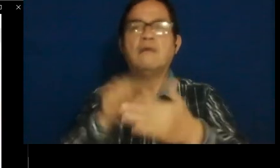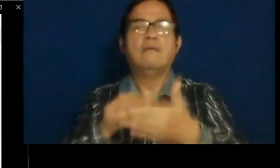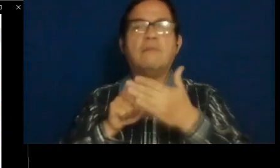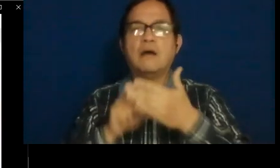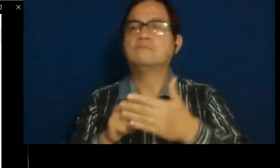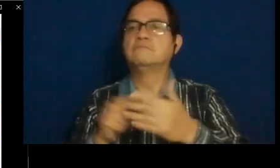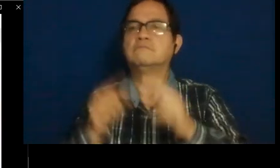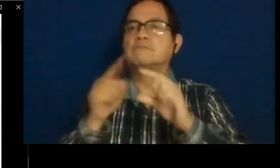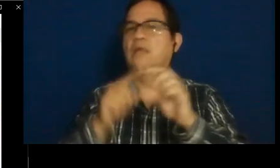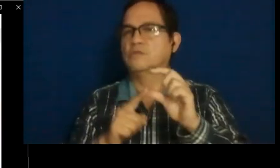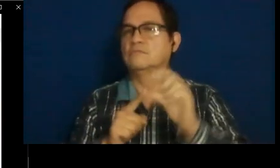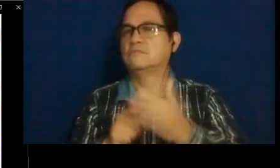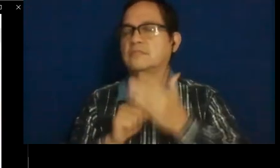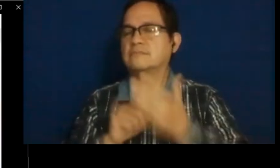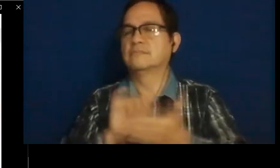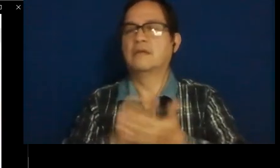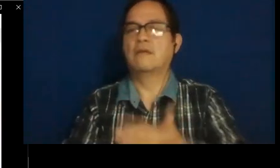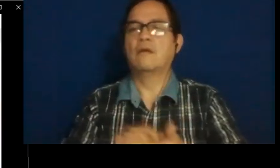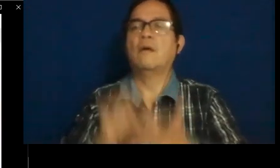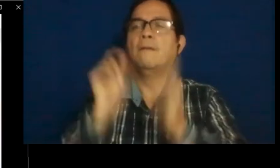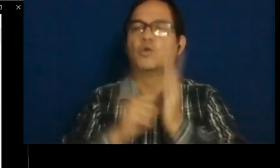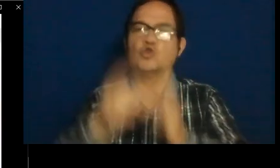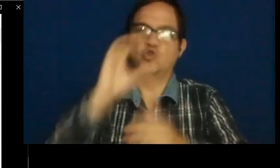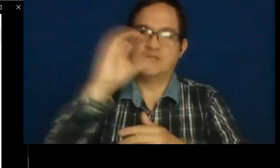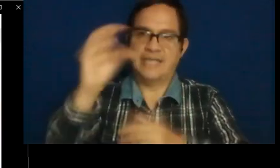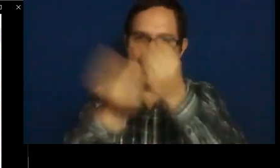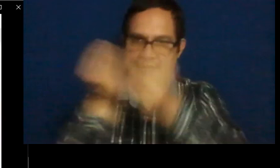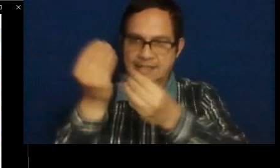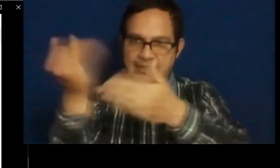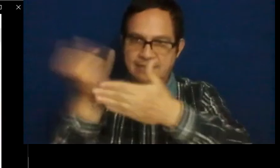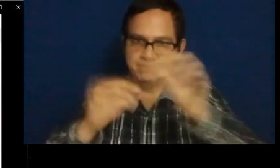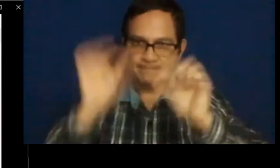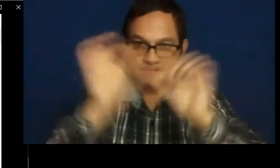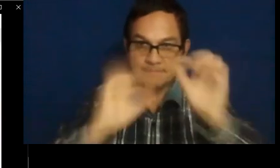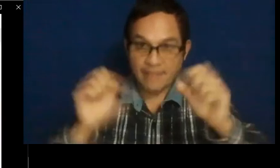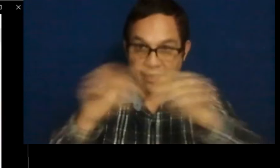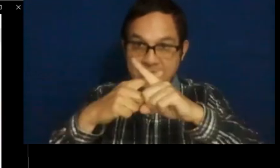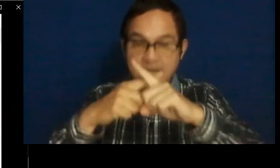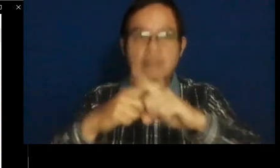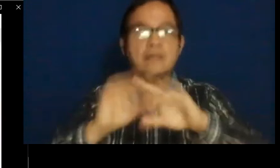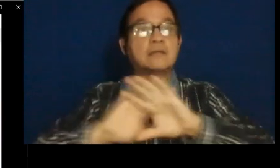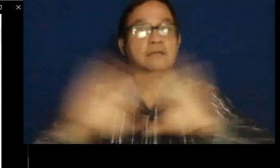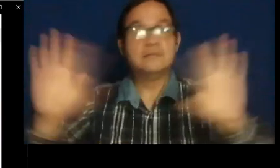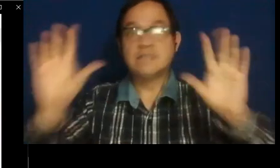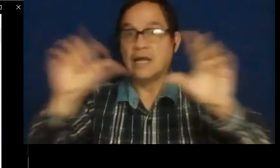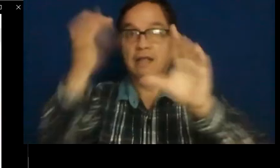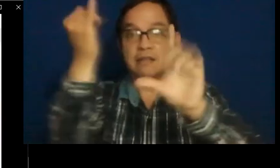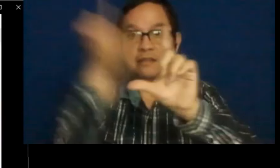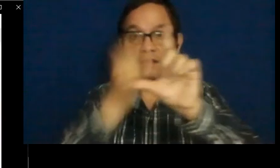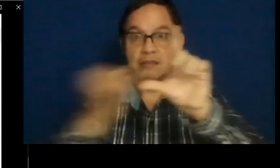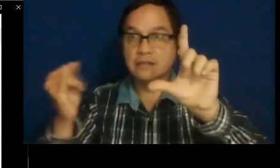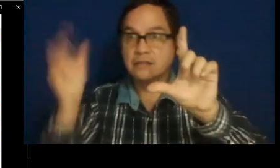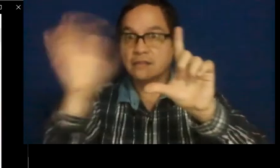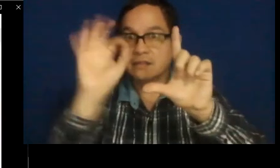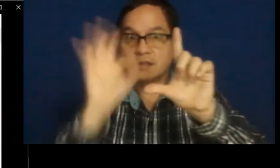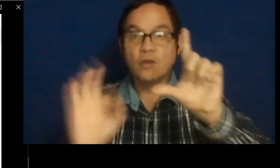la ecuación. Entonces ese es el punto C, realizar la gráfica y obtener la ecuación. Teniendo la gráfica y la ecuación, me voy a este último numeral